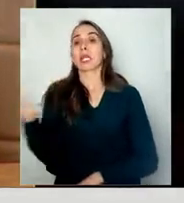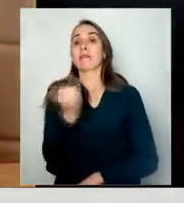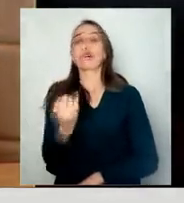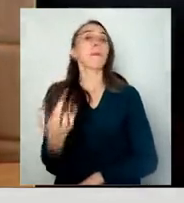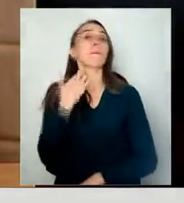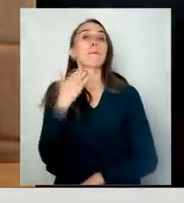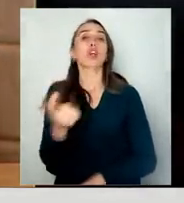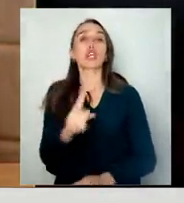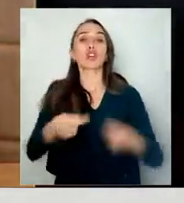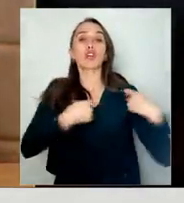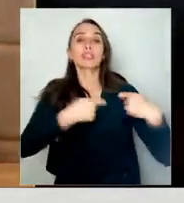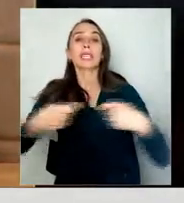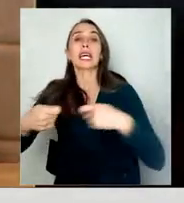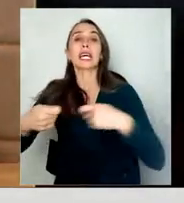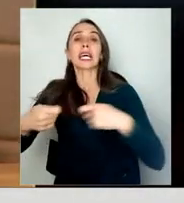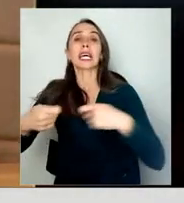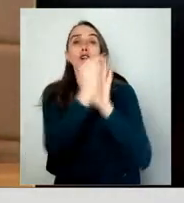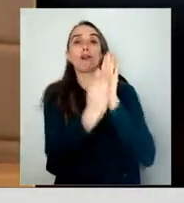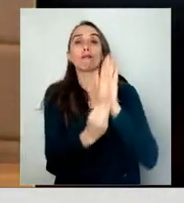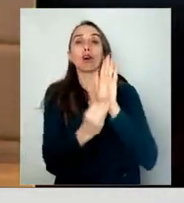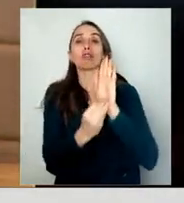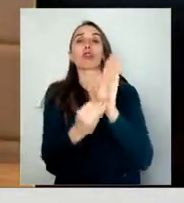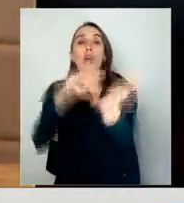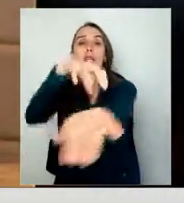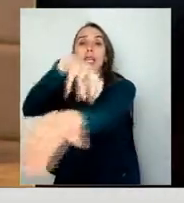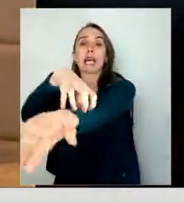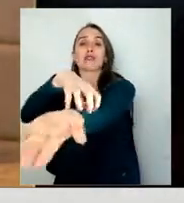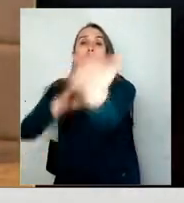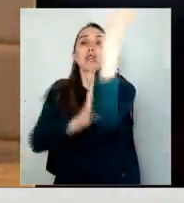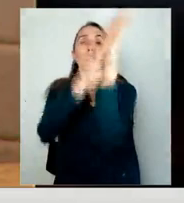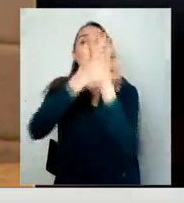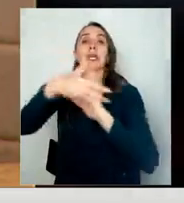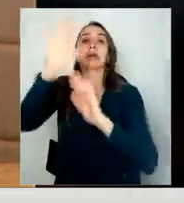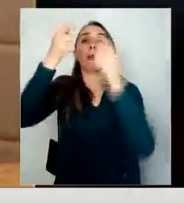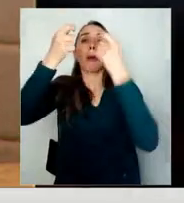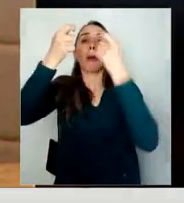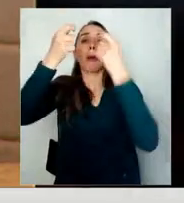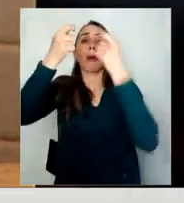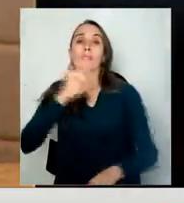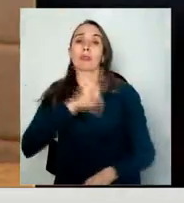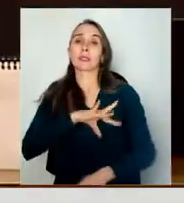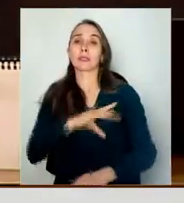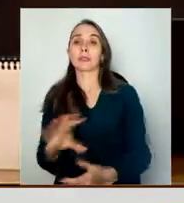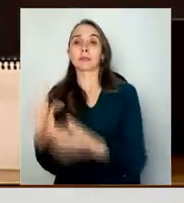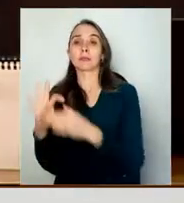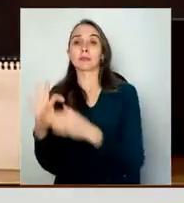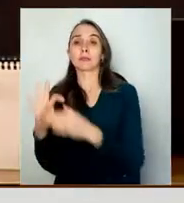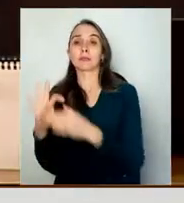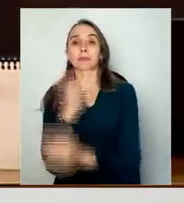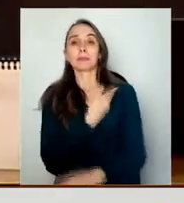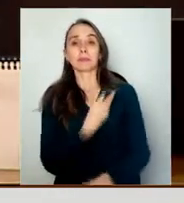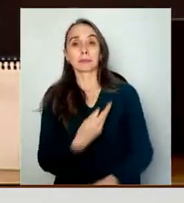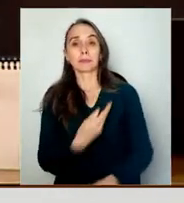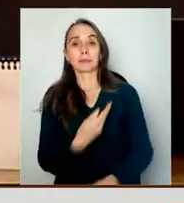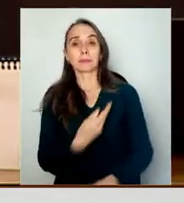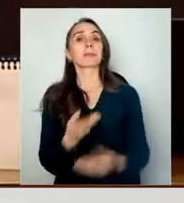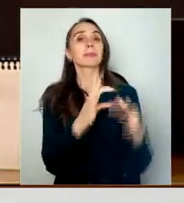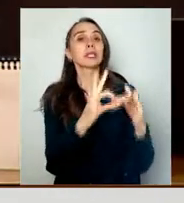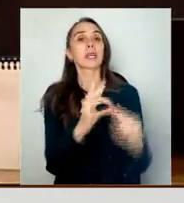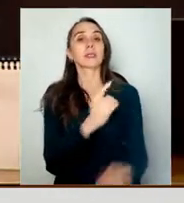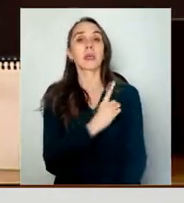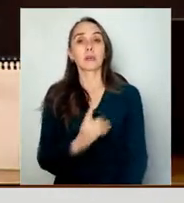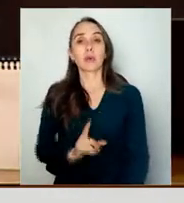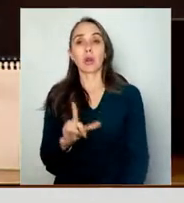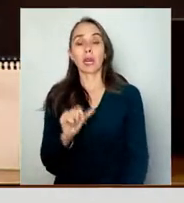están ejecutando los recursos en la región más pobre de chile Gracias presidente Gracias diputado Leal le damos la palabra al